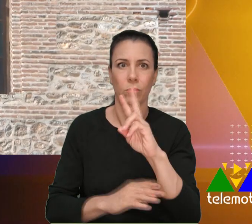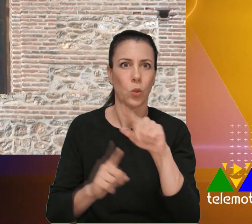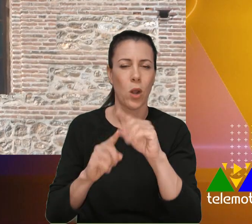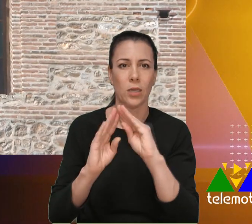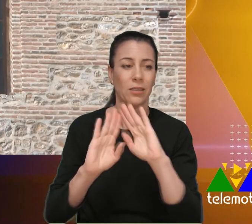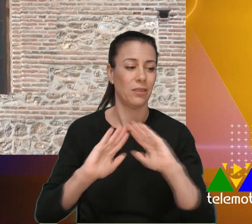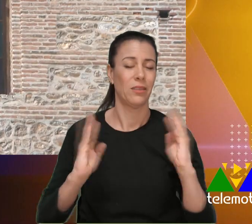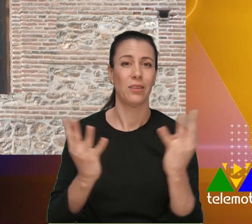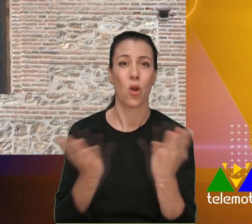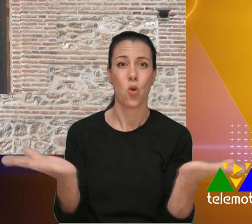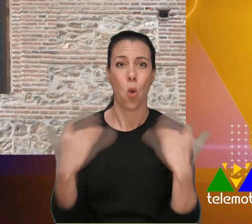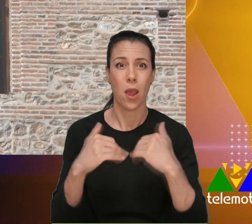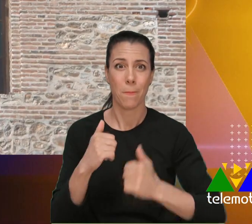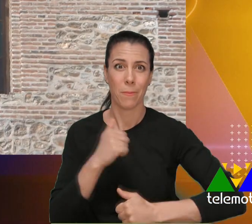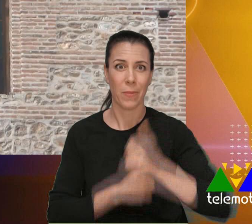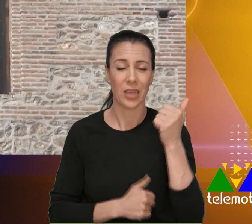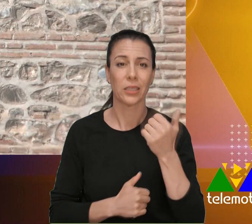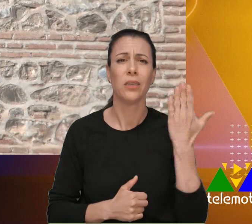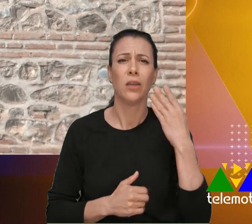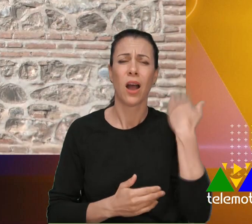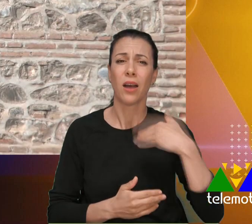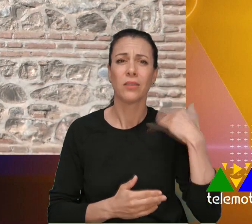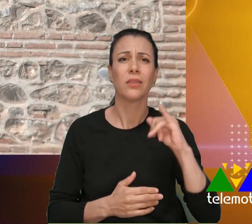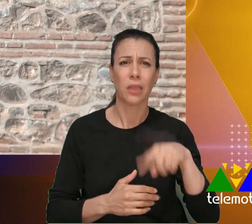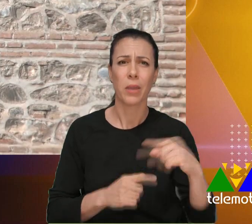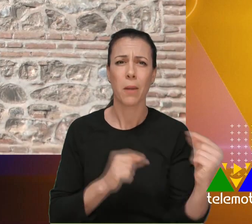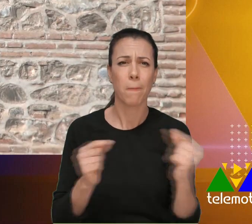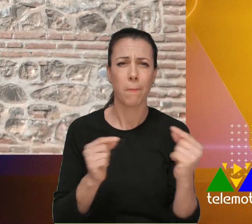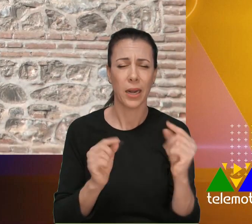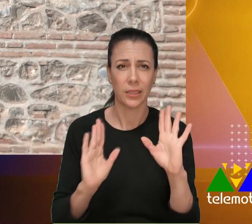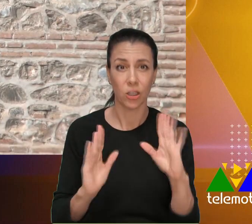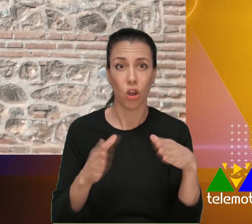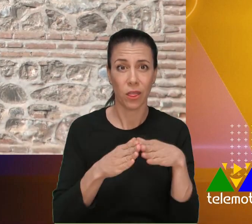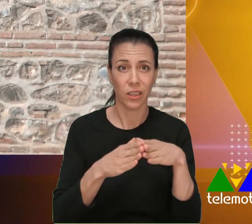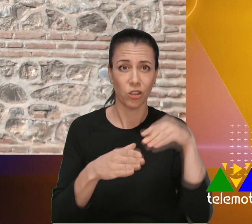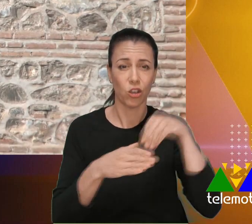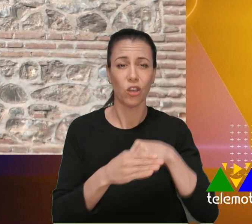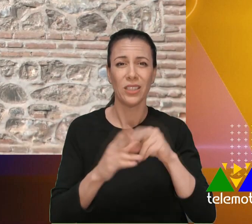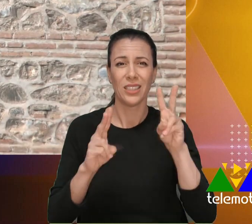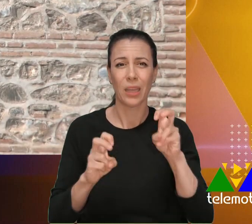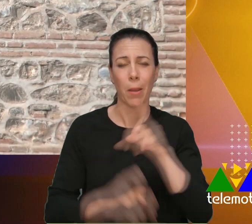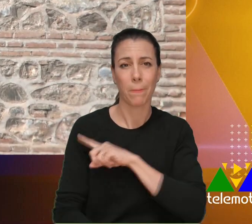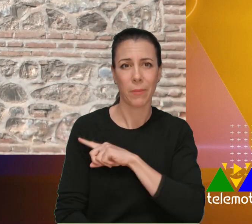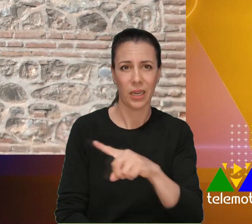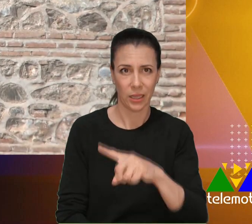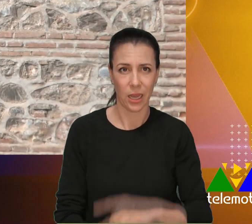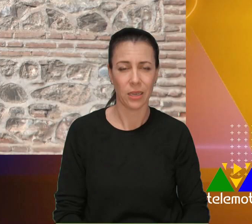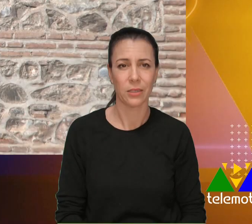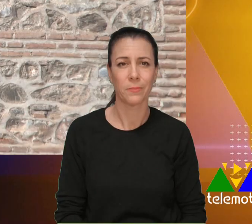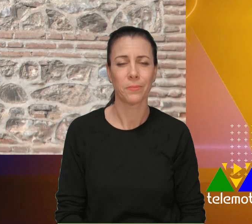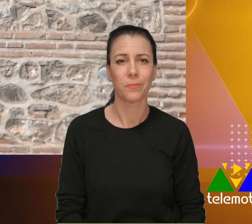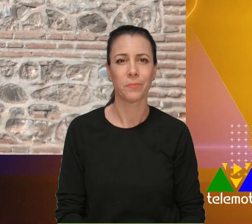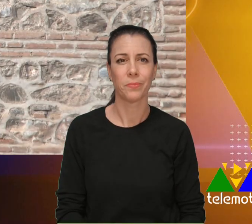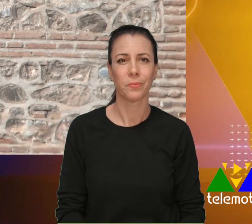descubierta. Alguna vez tuvieron pleitos en la iglesia con los militares, ¿no?